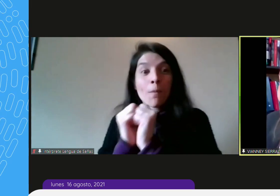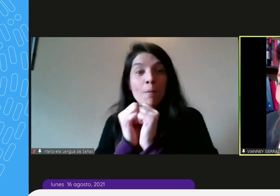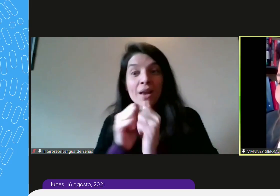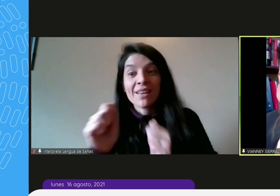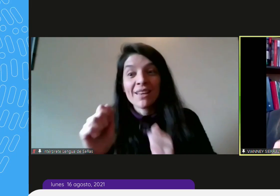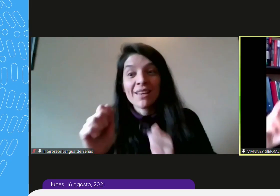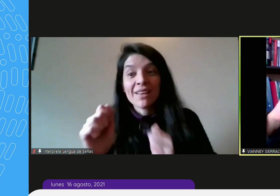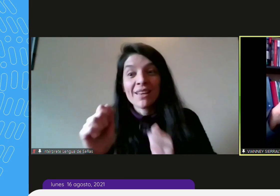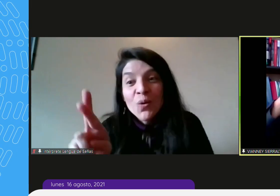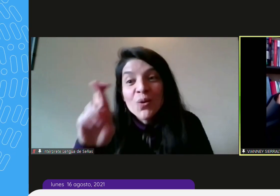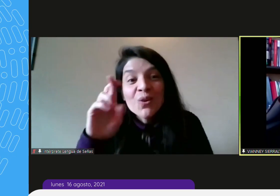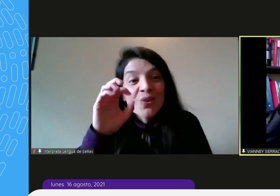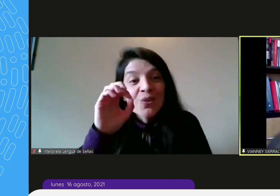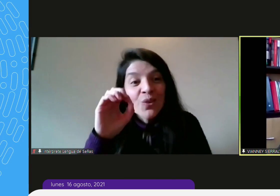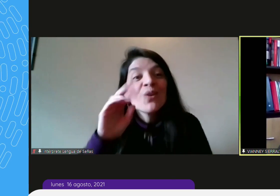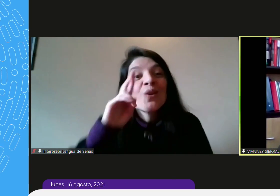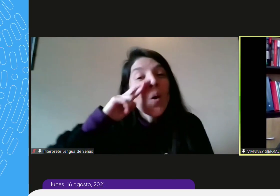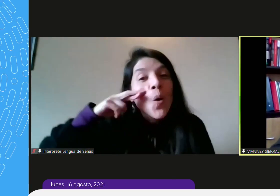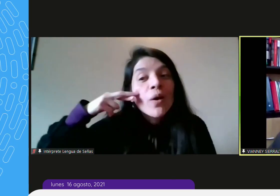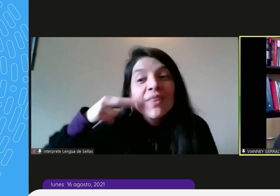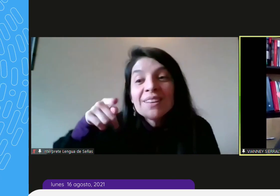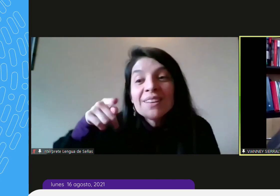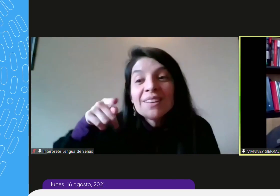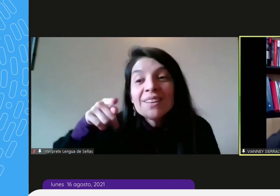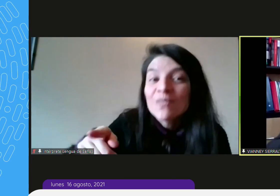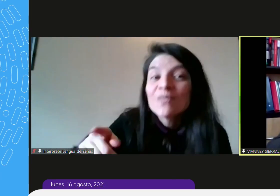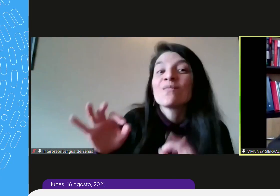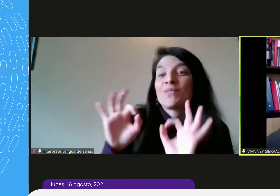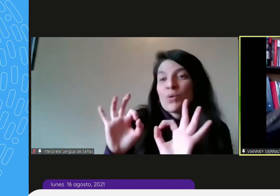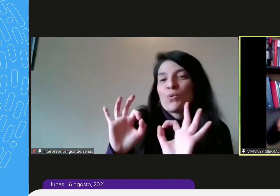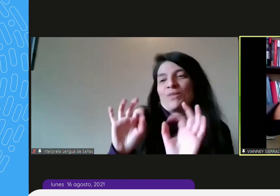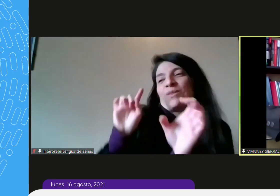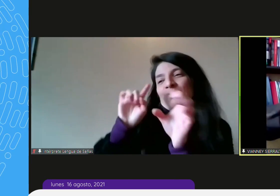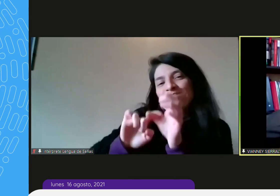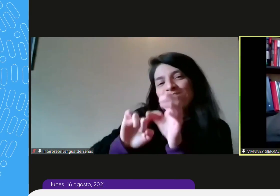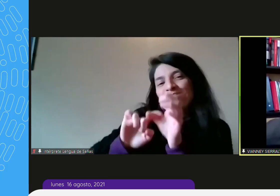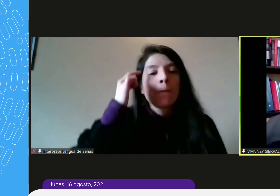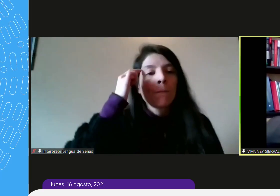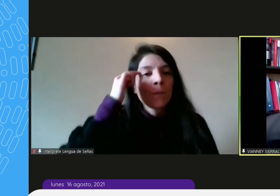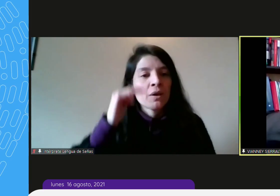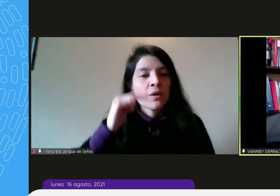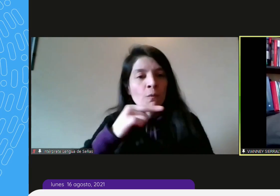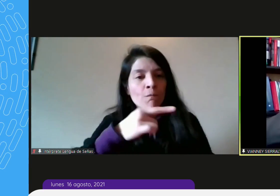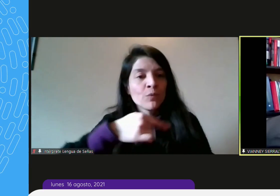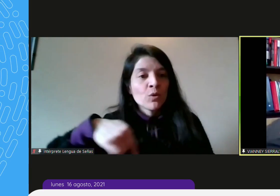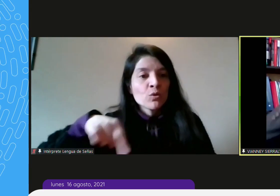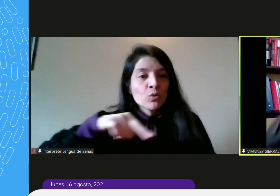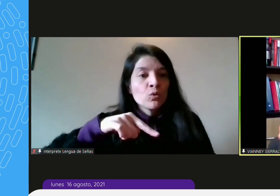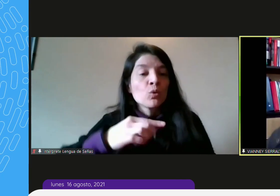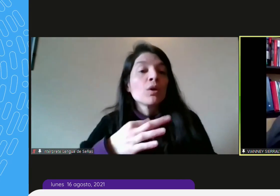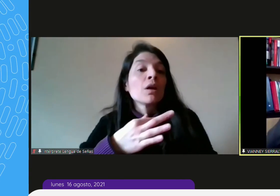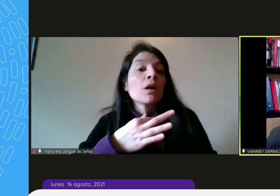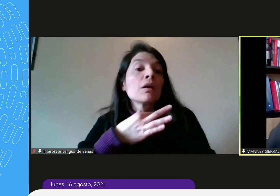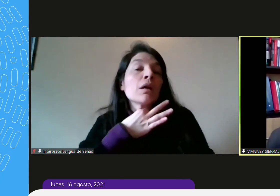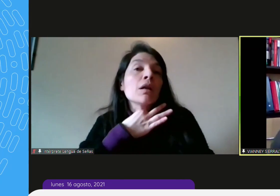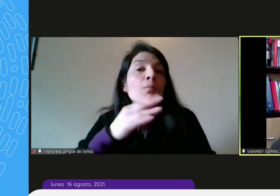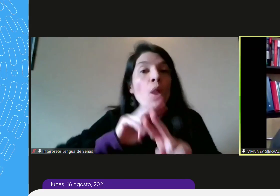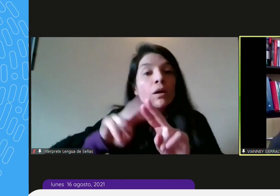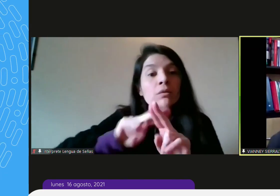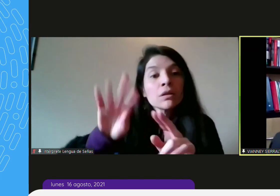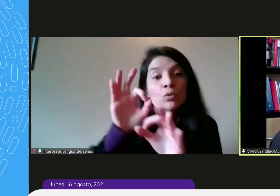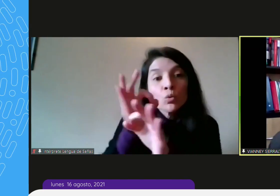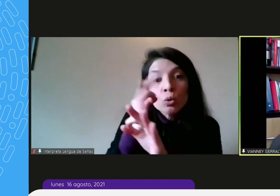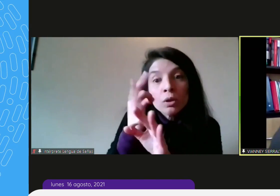Rodrigo. Sí, Rodrigo, sí. Pero ahora queremos hacer las sugerencias. Puedes